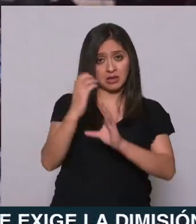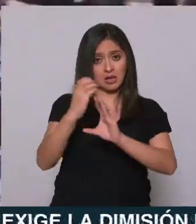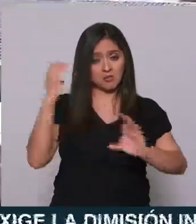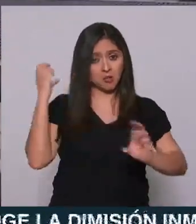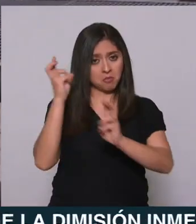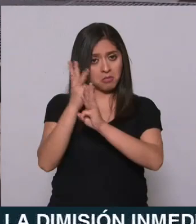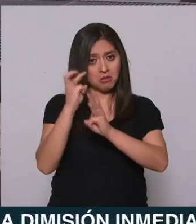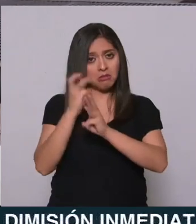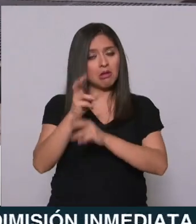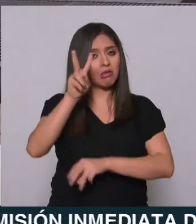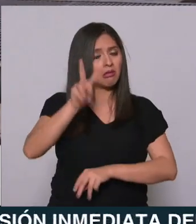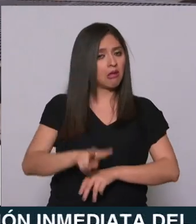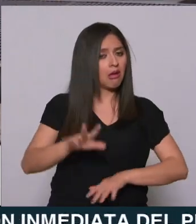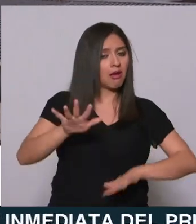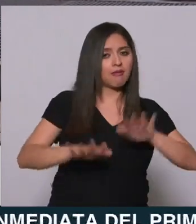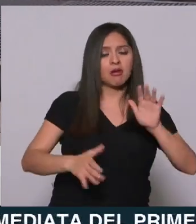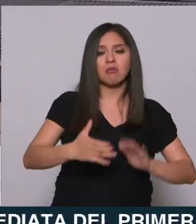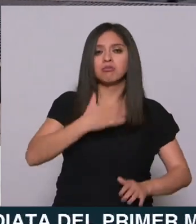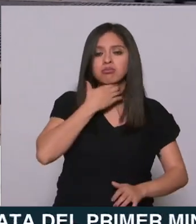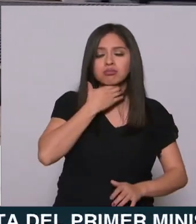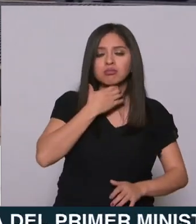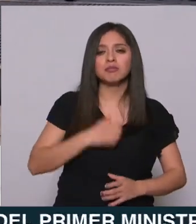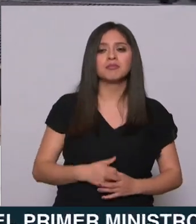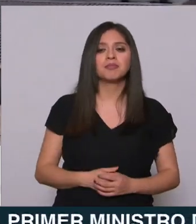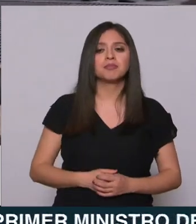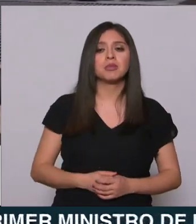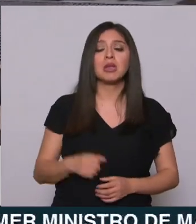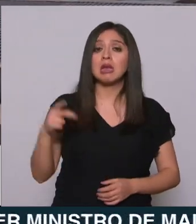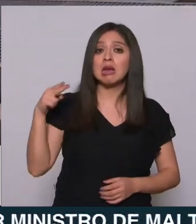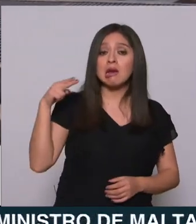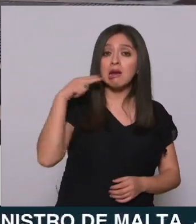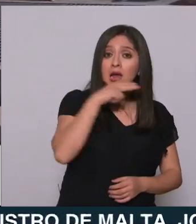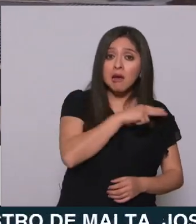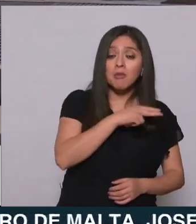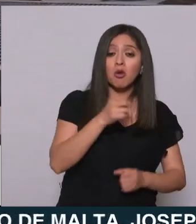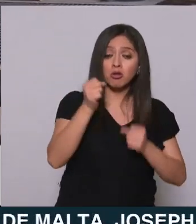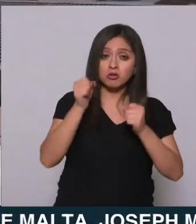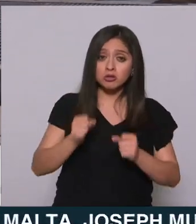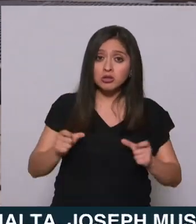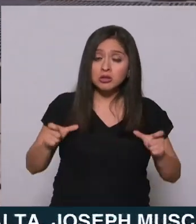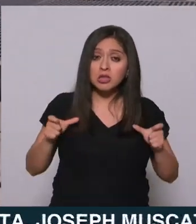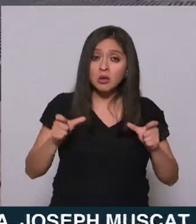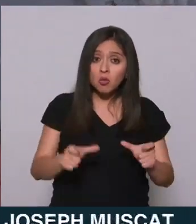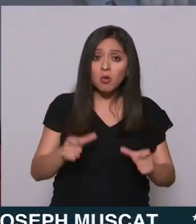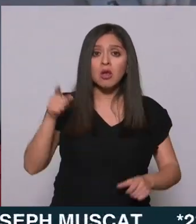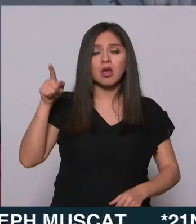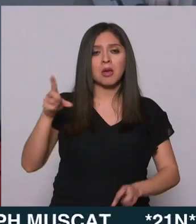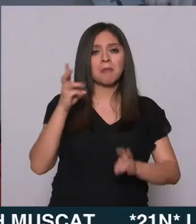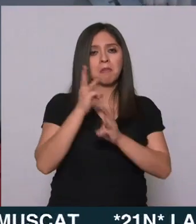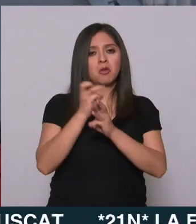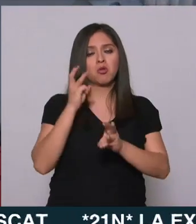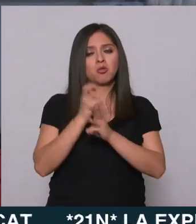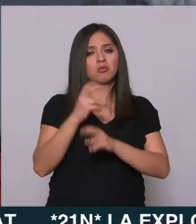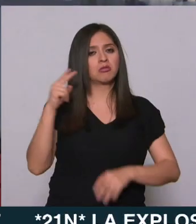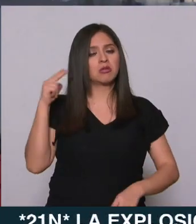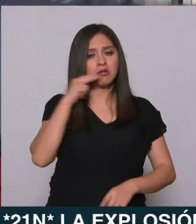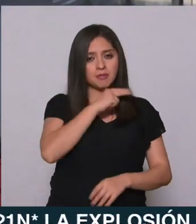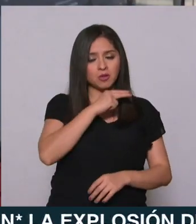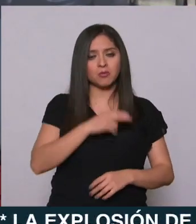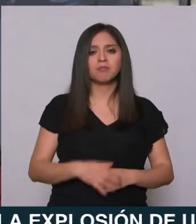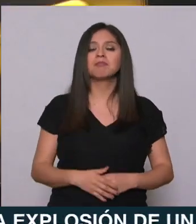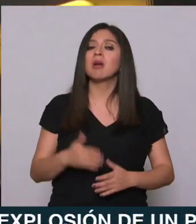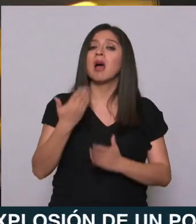luego. Pero en rapidez y seguridad yo creo que el Metrobús sí es de lo más eficiente. Hoy día el